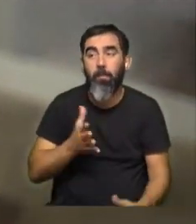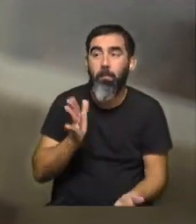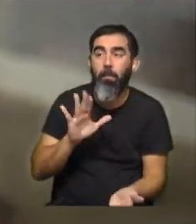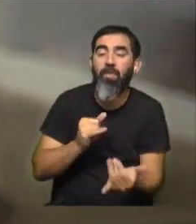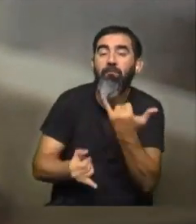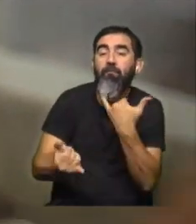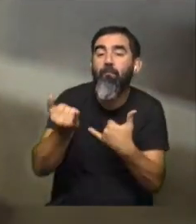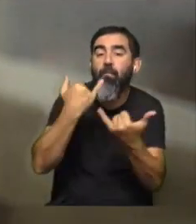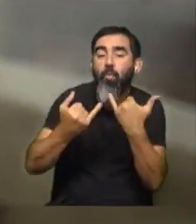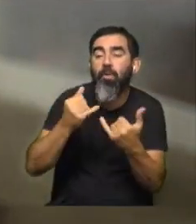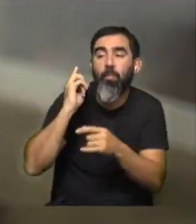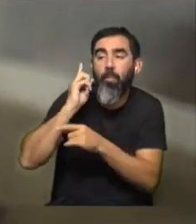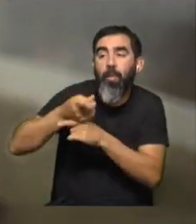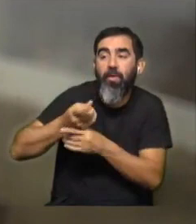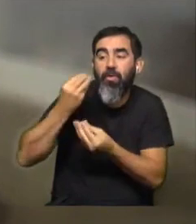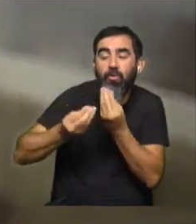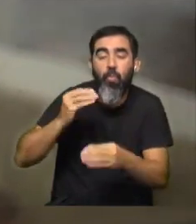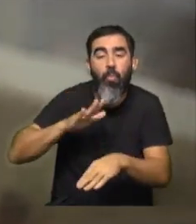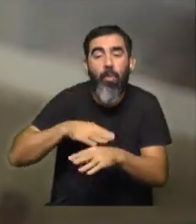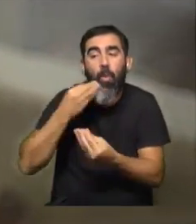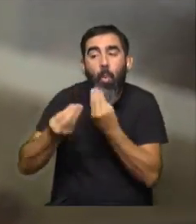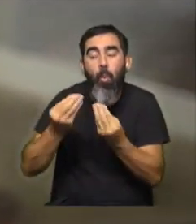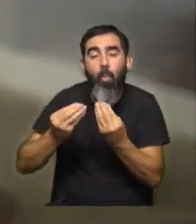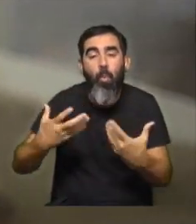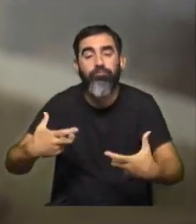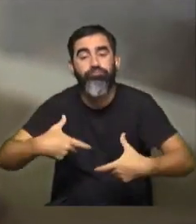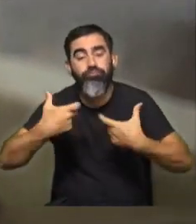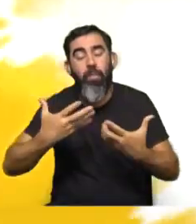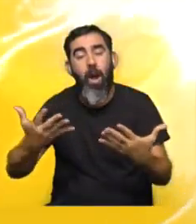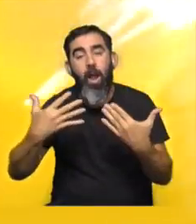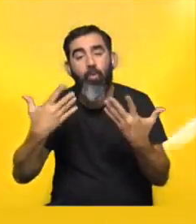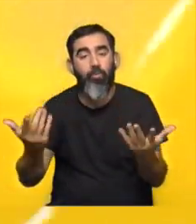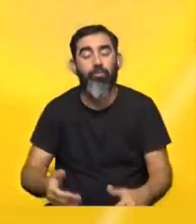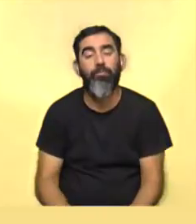disponible a la hora de tomar la decisión de, bueno, cómo hacer la calefacción de un hogar.